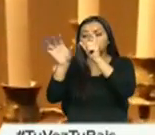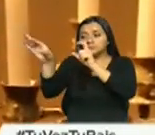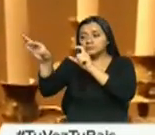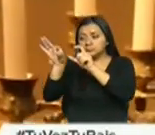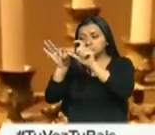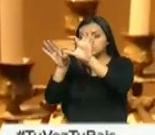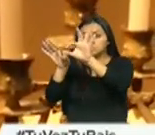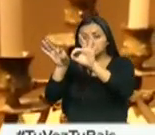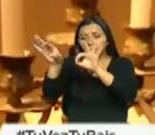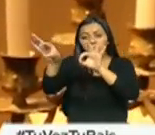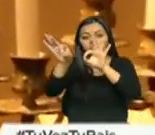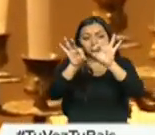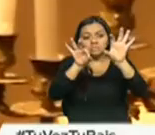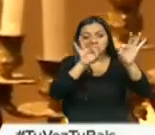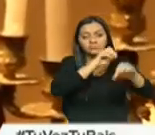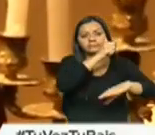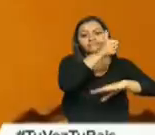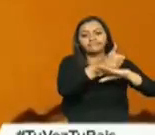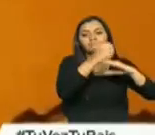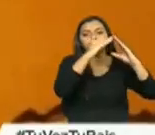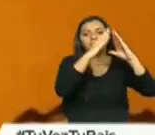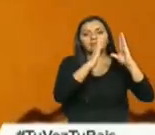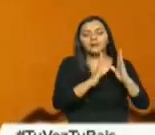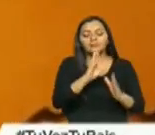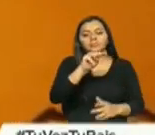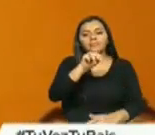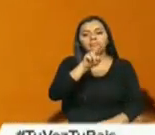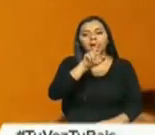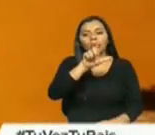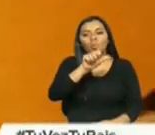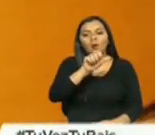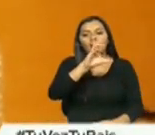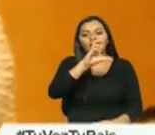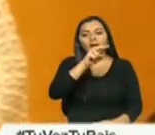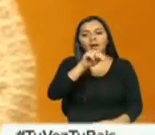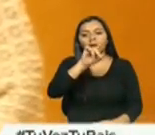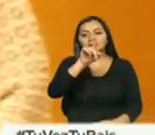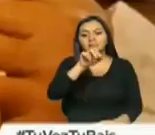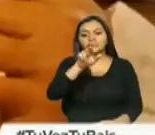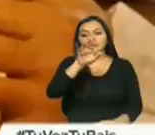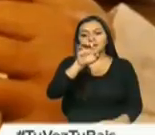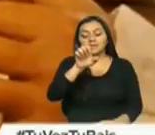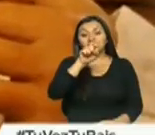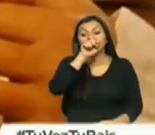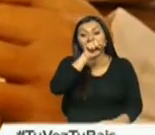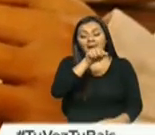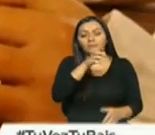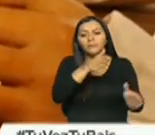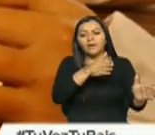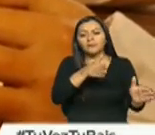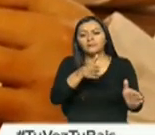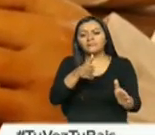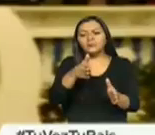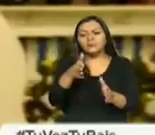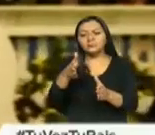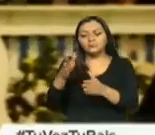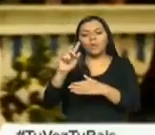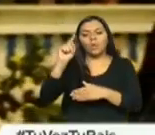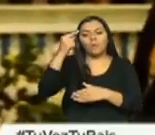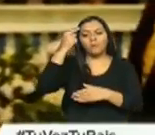pueblo en casa de doña Manuela Cañizares y desde ahí planifican el derrocamiento del gobierno